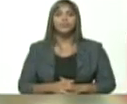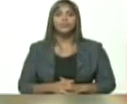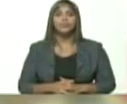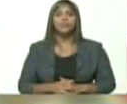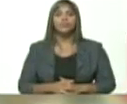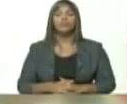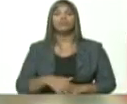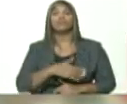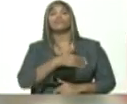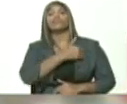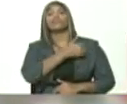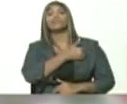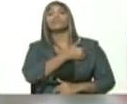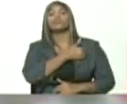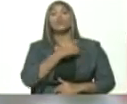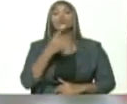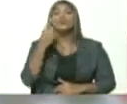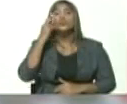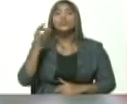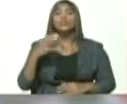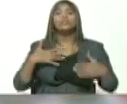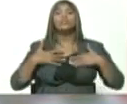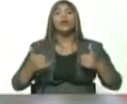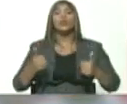autoridad única de salud del estado Miranda.